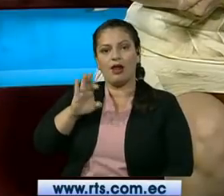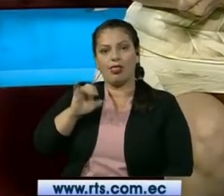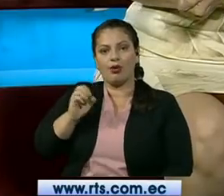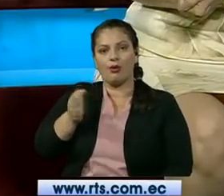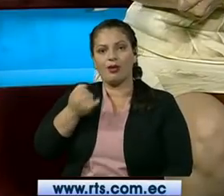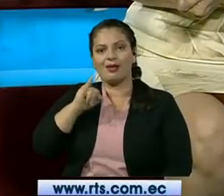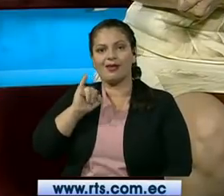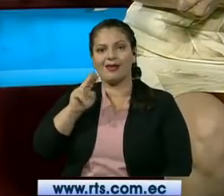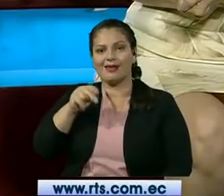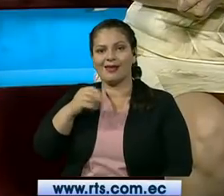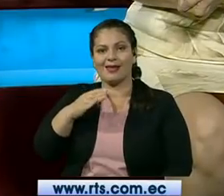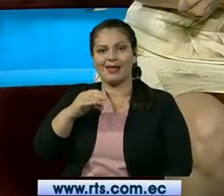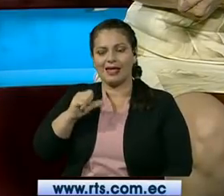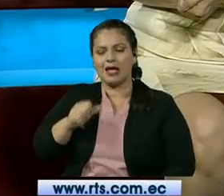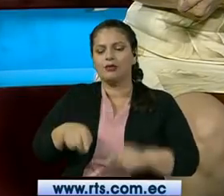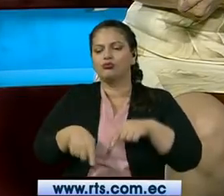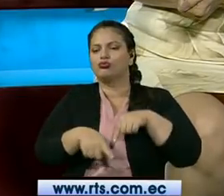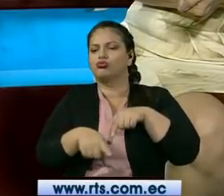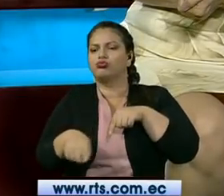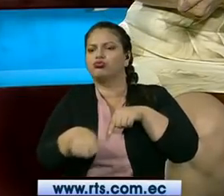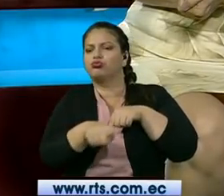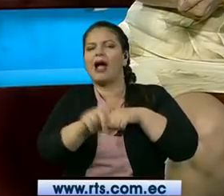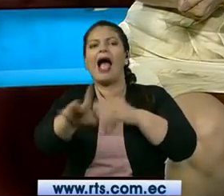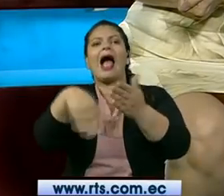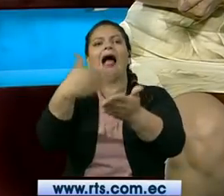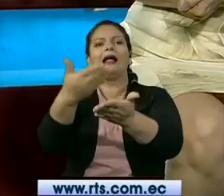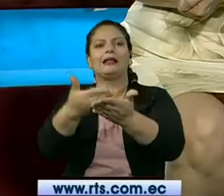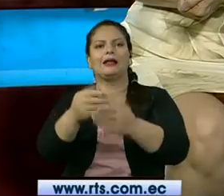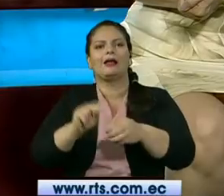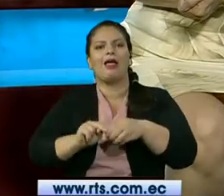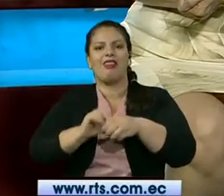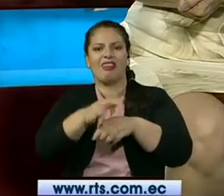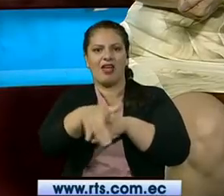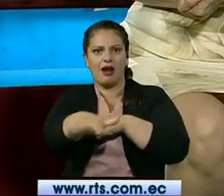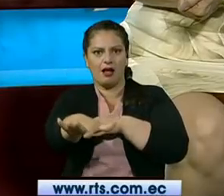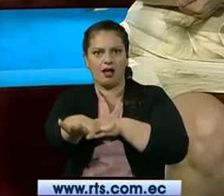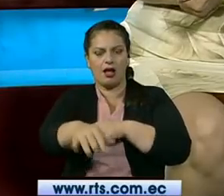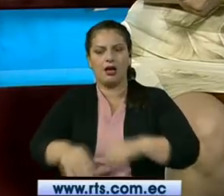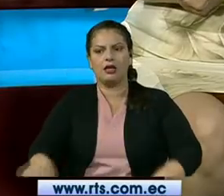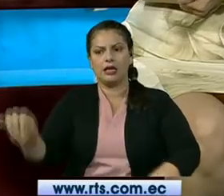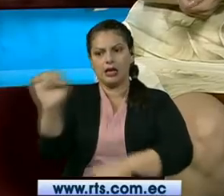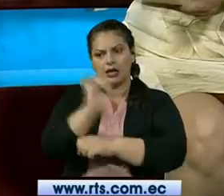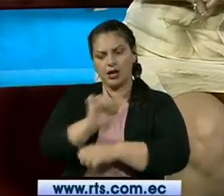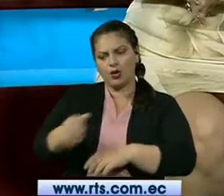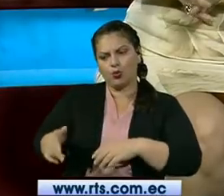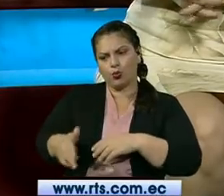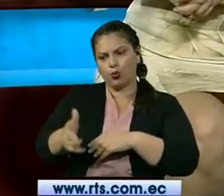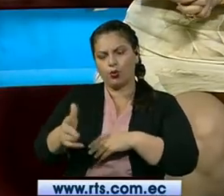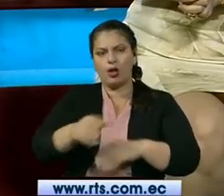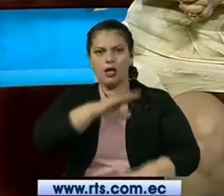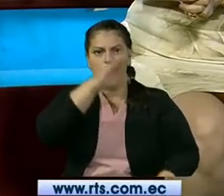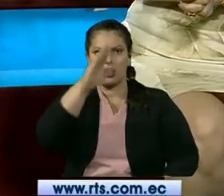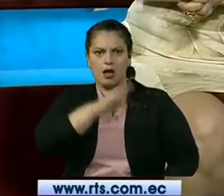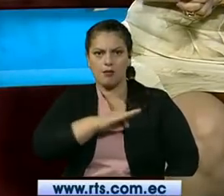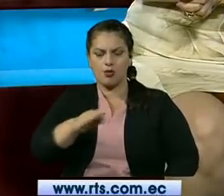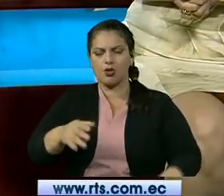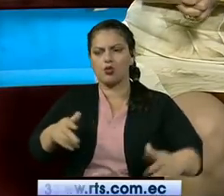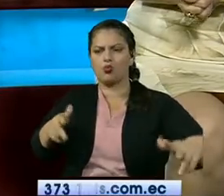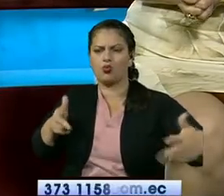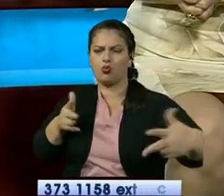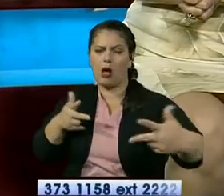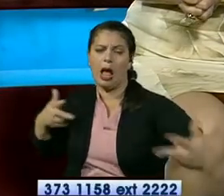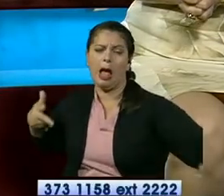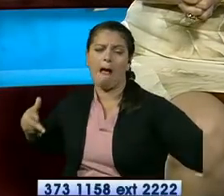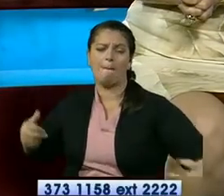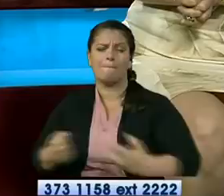y tres resultaron heridas por el choque entre un automóvil y una camioneta. Se presume que uno de los conductores se habría